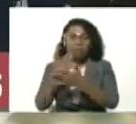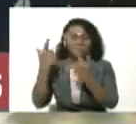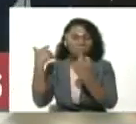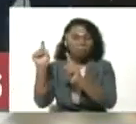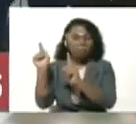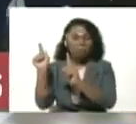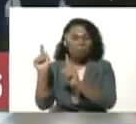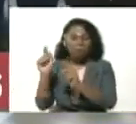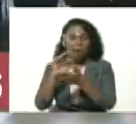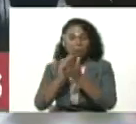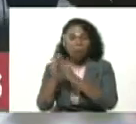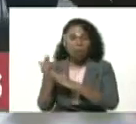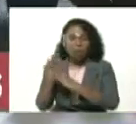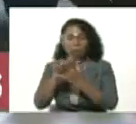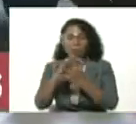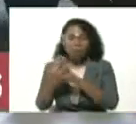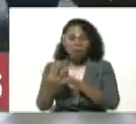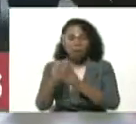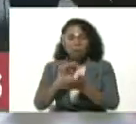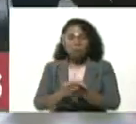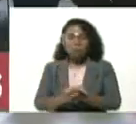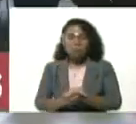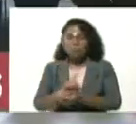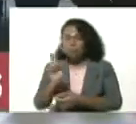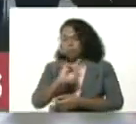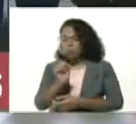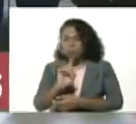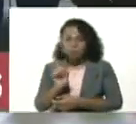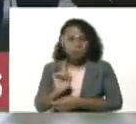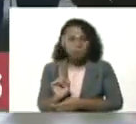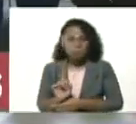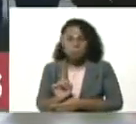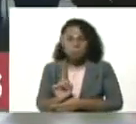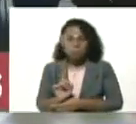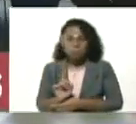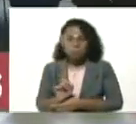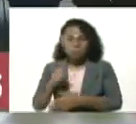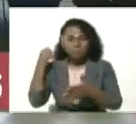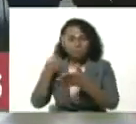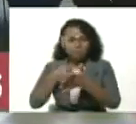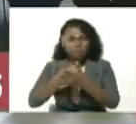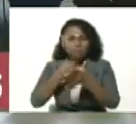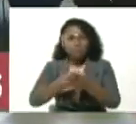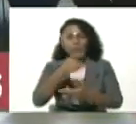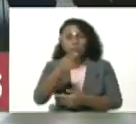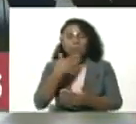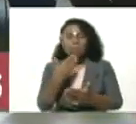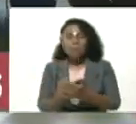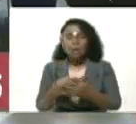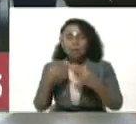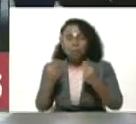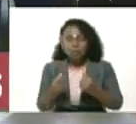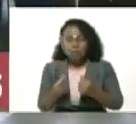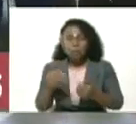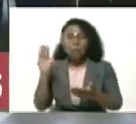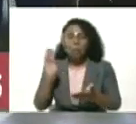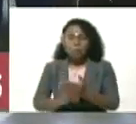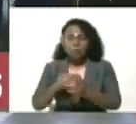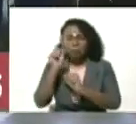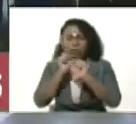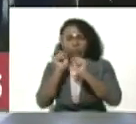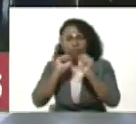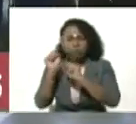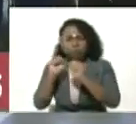Las comunidades, los barrios, no. Empeñados, ustedes me piden los recursos, ponemos la